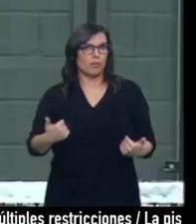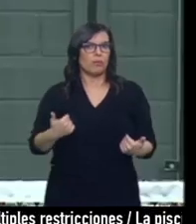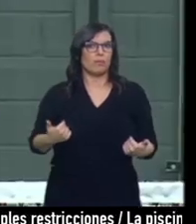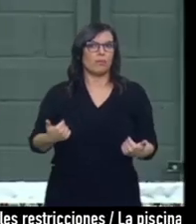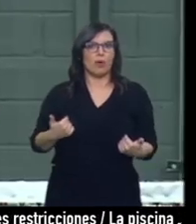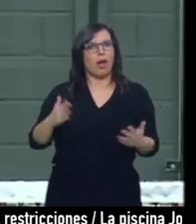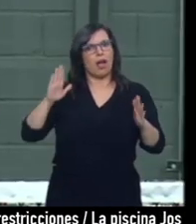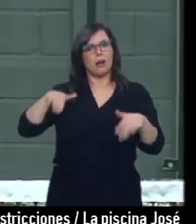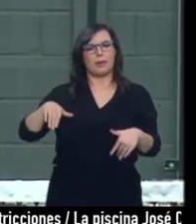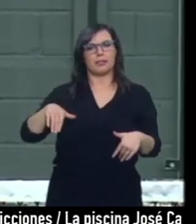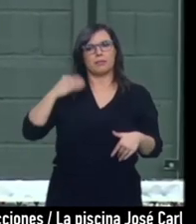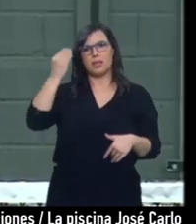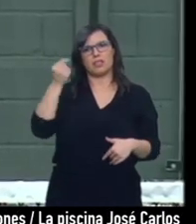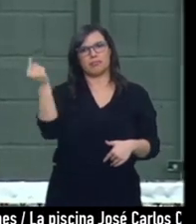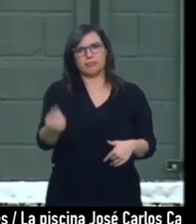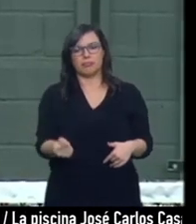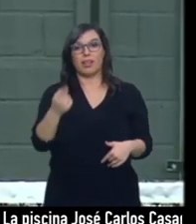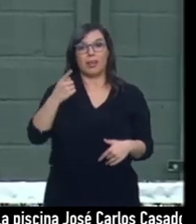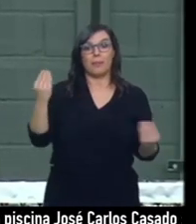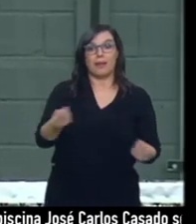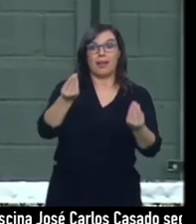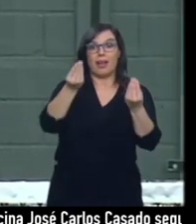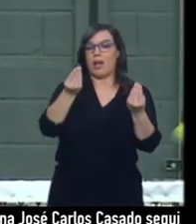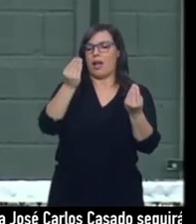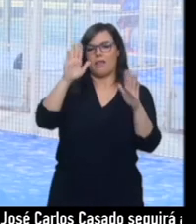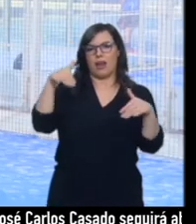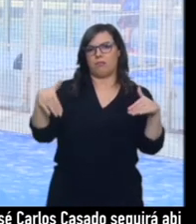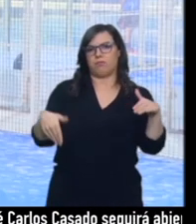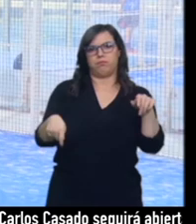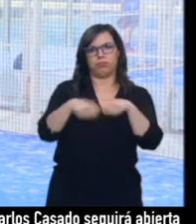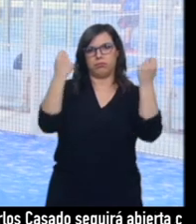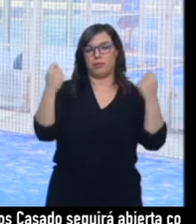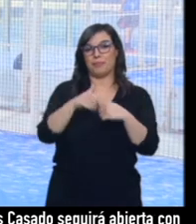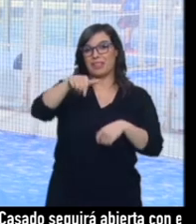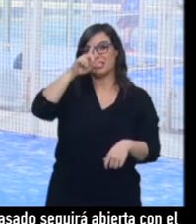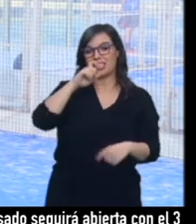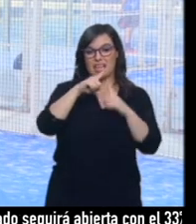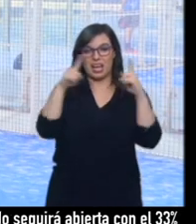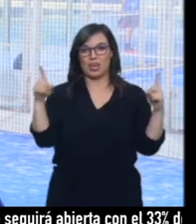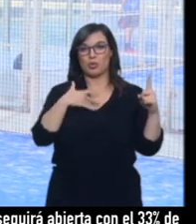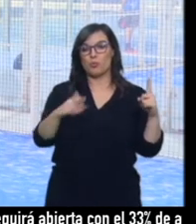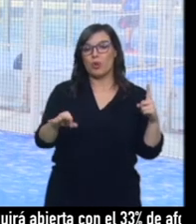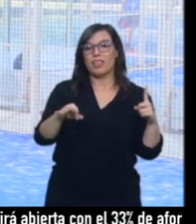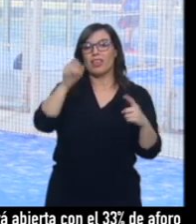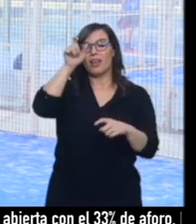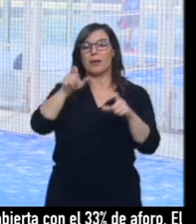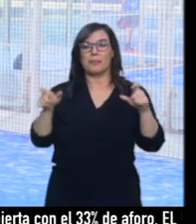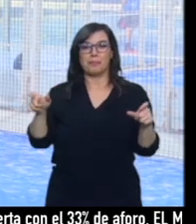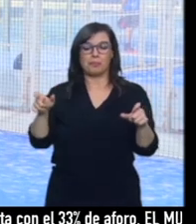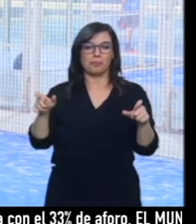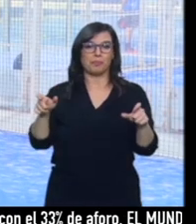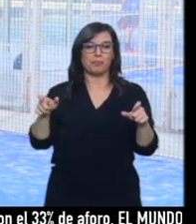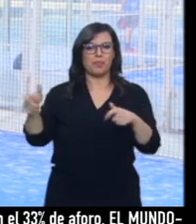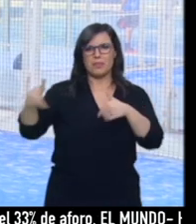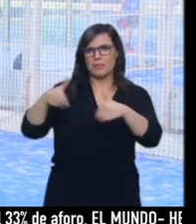contrario. Algo que les estaba permitiendo recuperarse del cierre de marzo. Este año posiblemente sea el año que más demanda